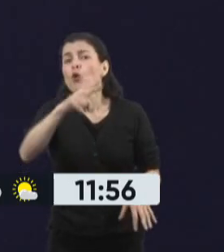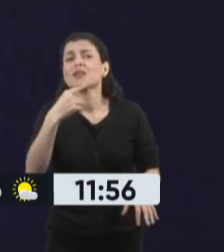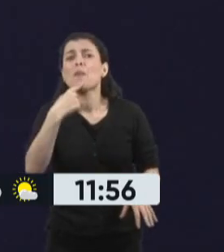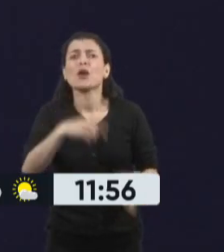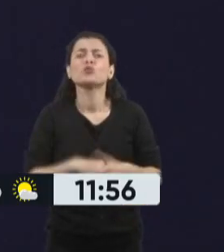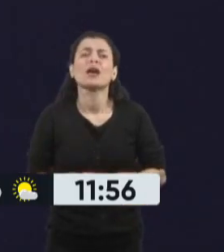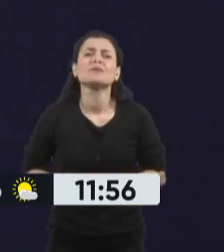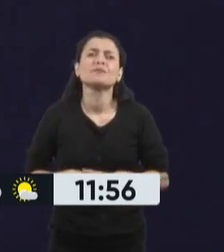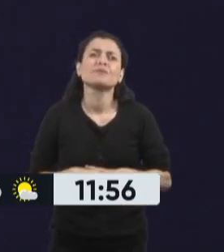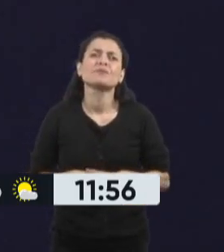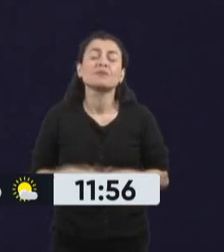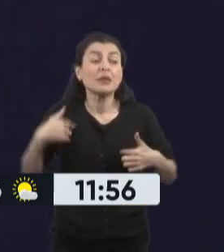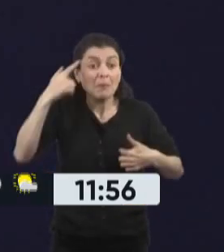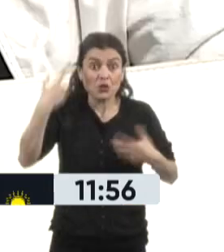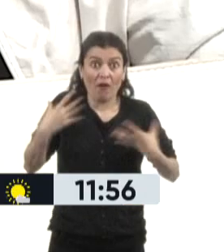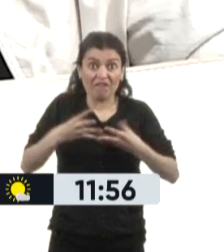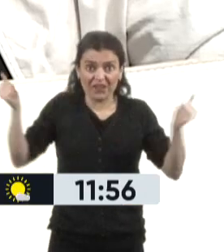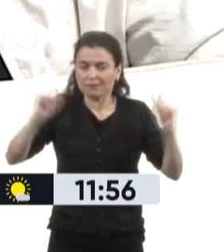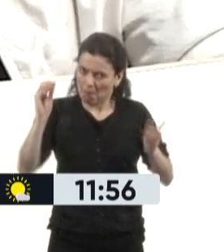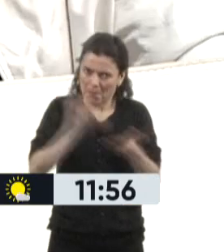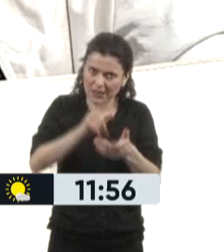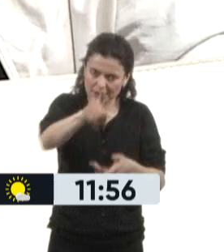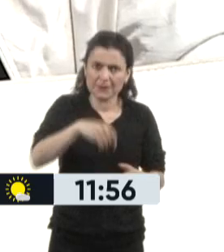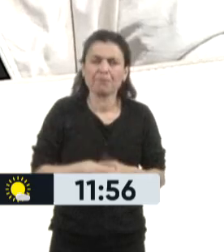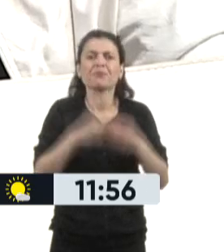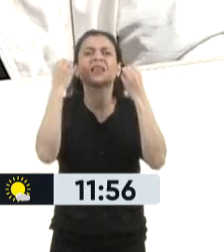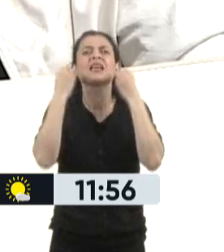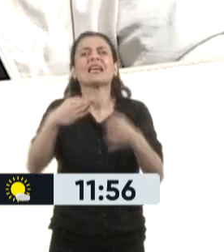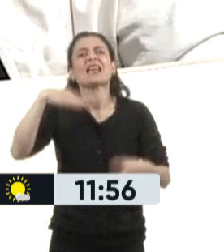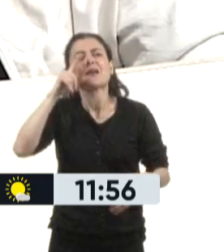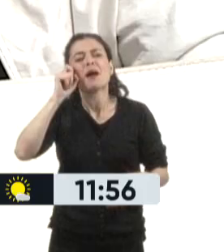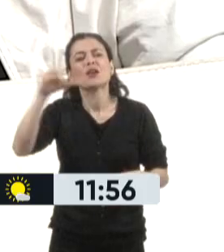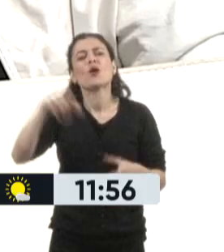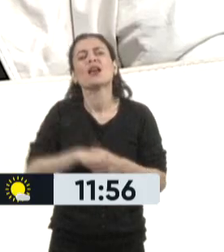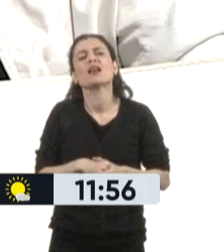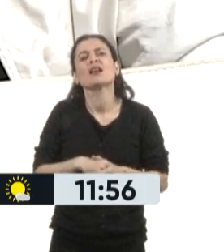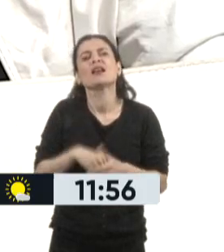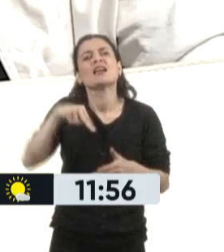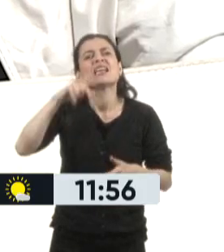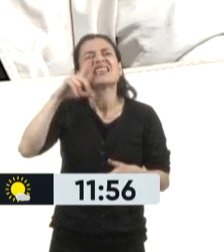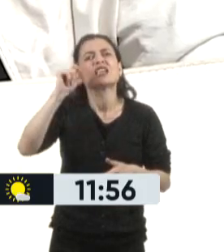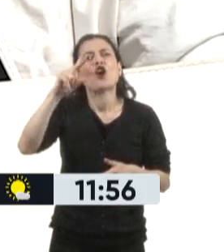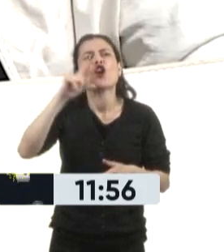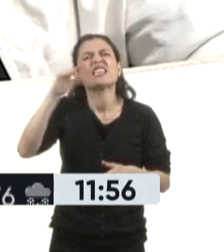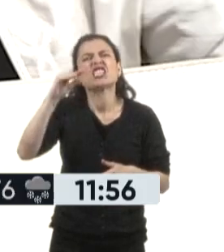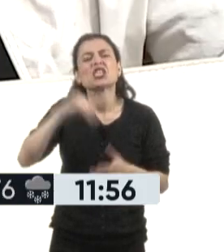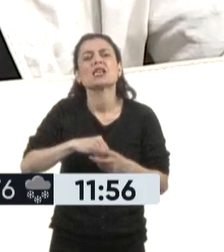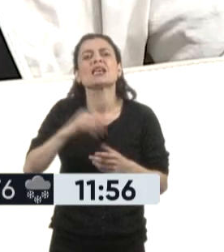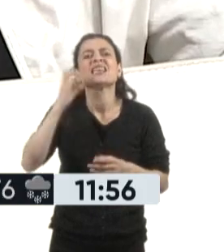Perdón. Pensé que ya me liberaba. ¿Qué tal, Manuel? ¿Cómo Gusto andás, de Miguel? saludarlo. Miguel Nicolich para Radio